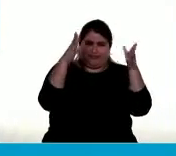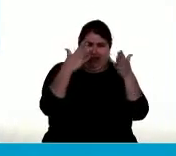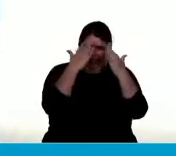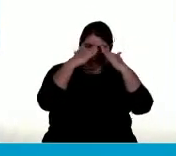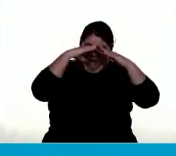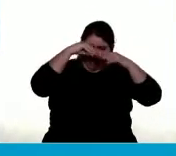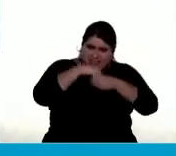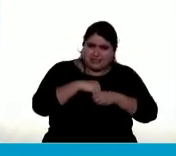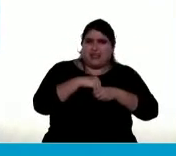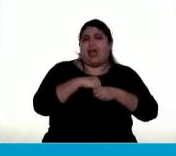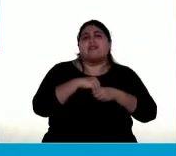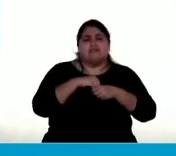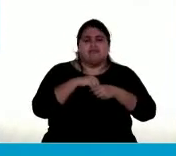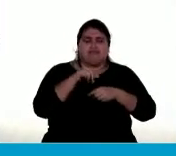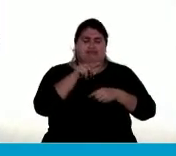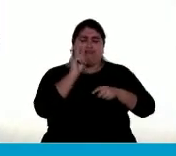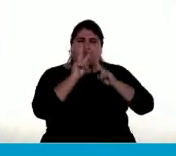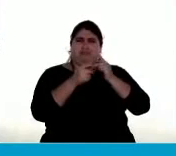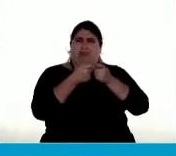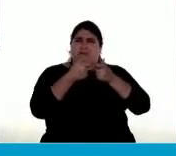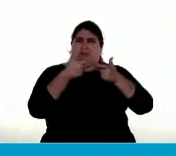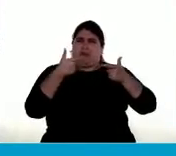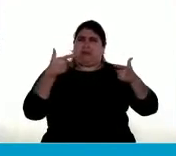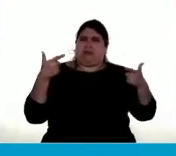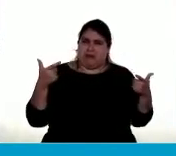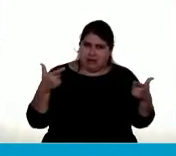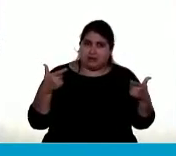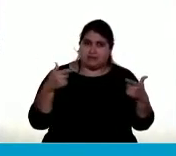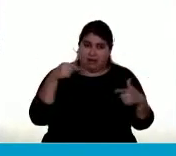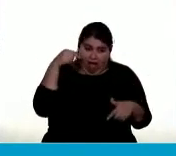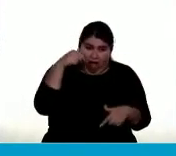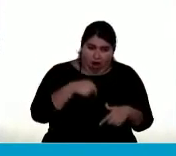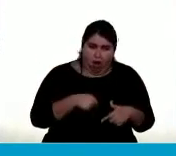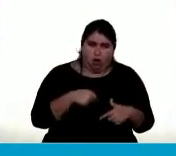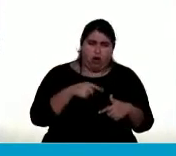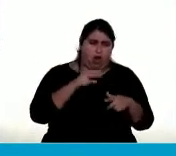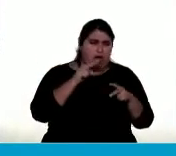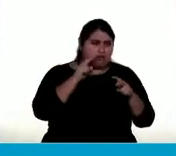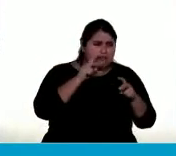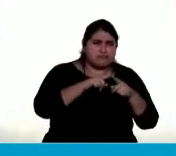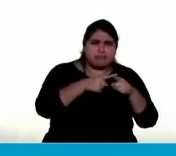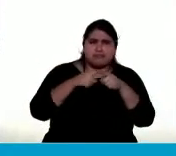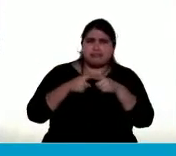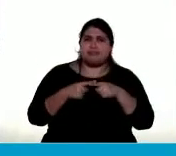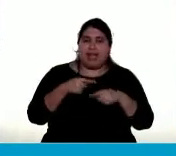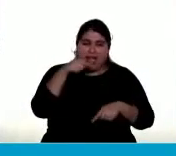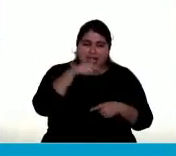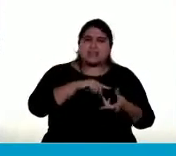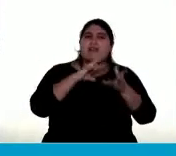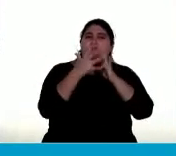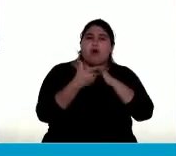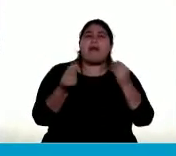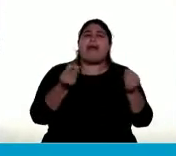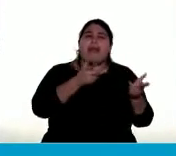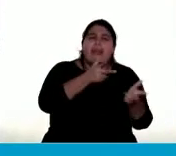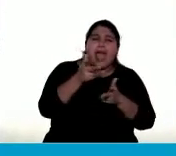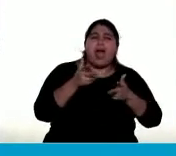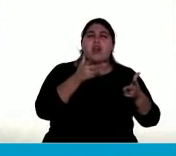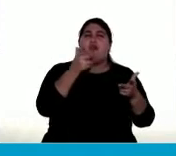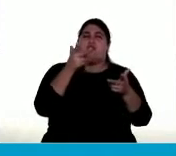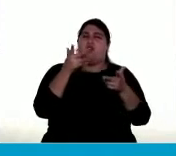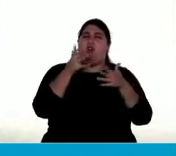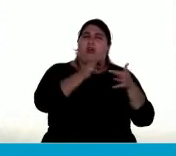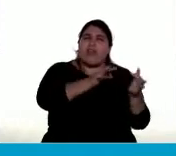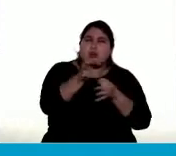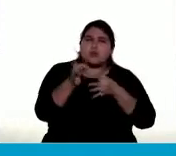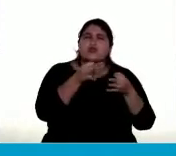y las cifras así lo establecen. Y hoy lo estamos sancionando. Y eso fue producto del diálogo, de la discusión, de la deliberación